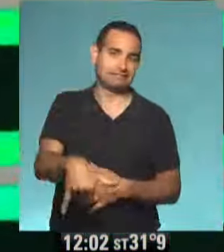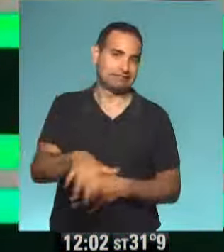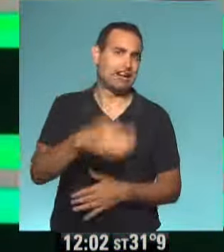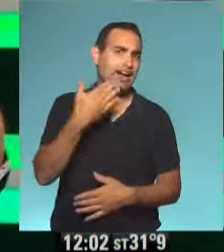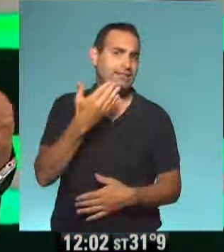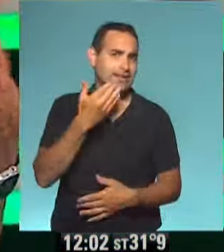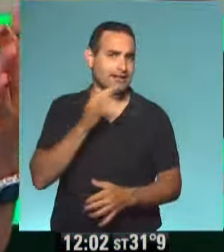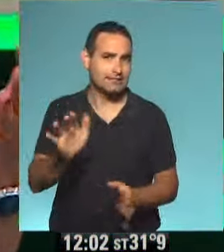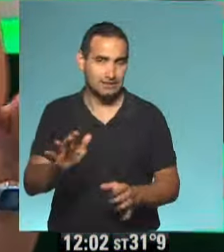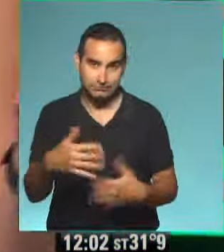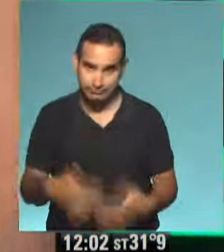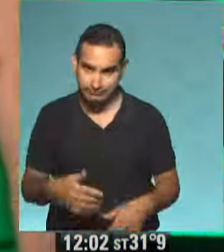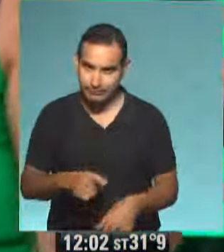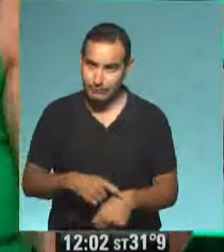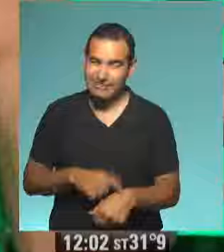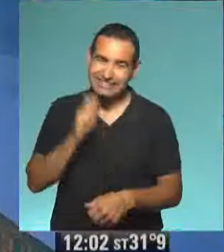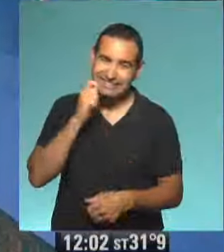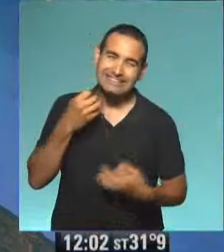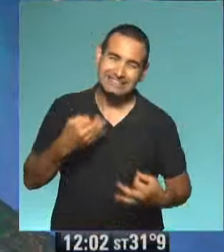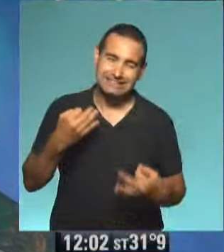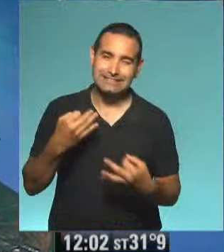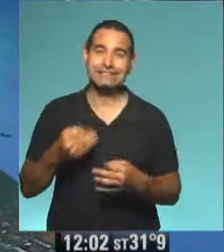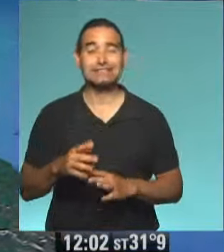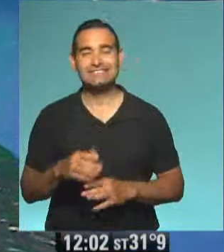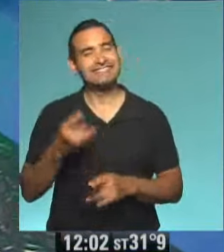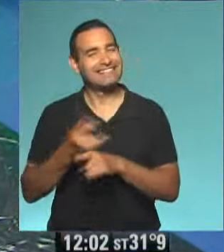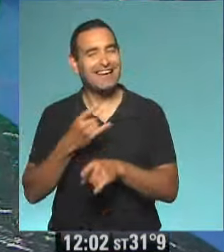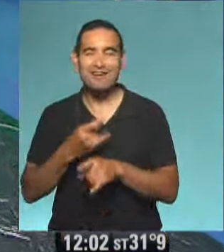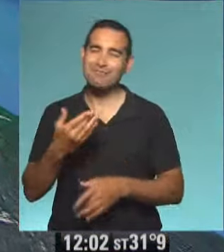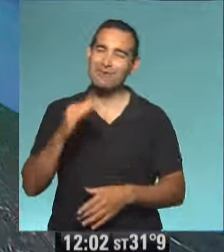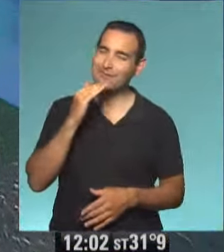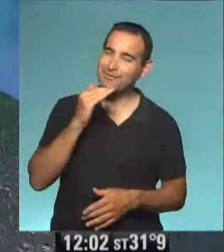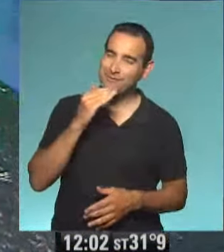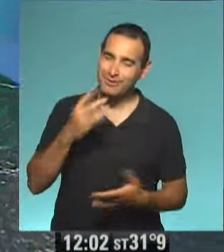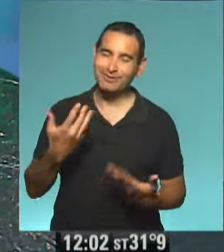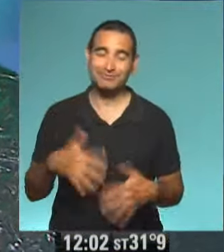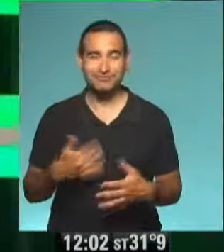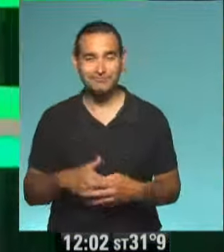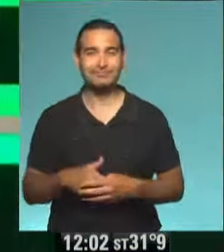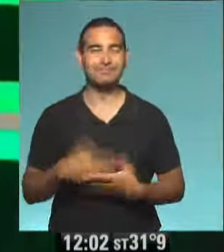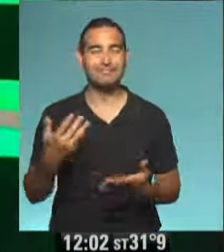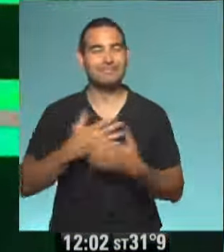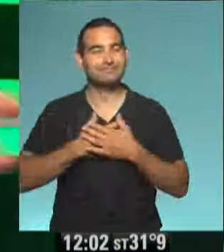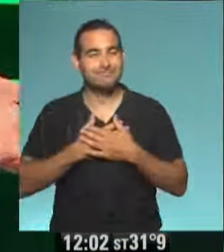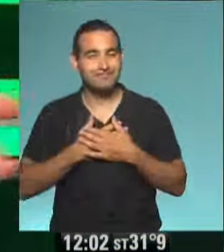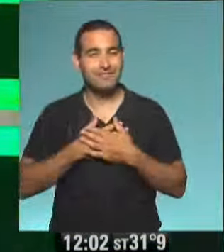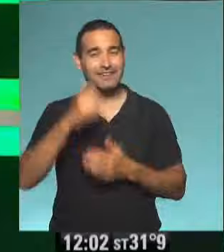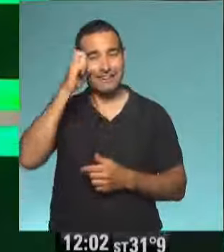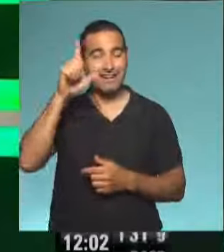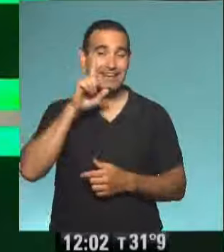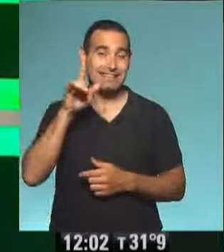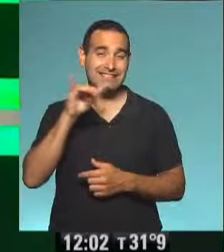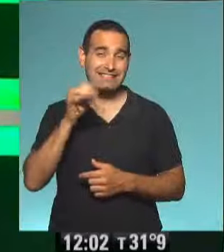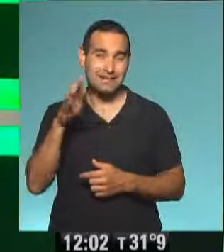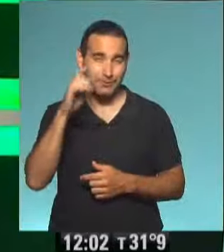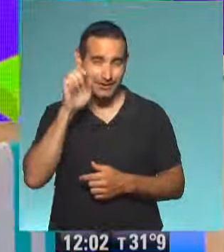Gracias. Qué lindo momento. Hermosa Elizabeth, bueno. Siempre con sus palabras de acompañamiento. Nuestra querida Elizabeth. Y bueno, no podía faltar